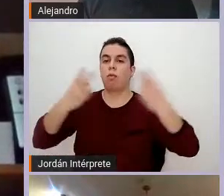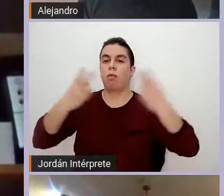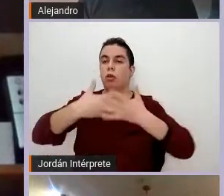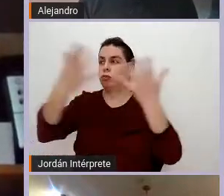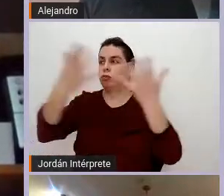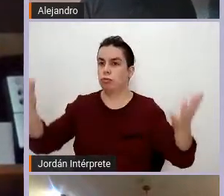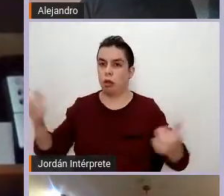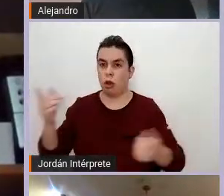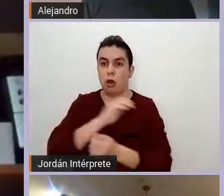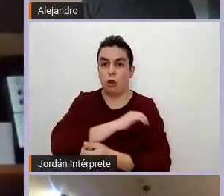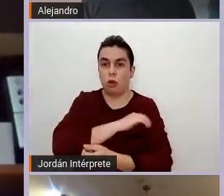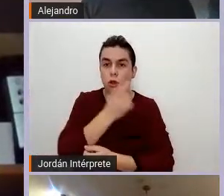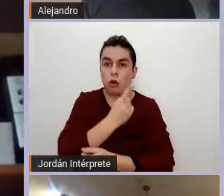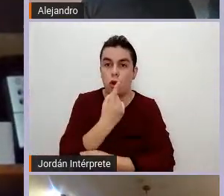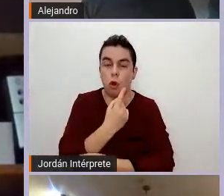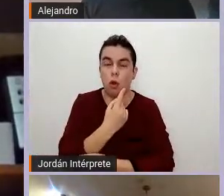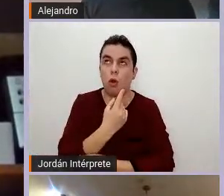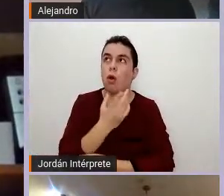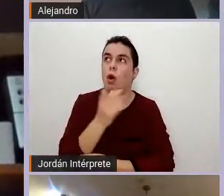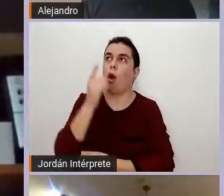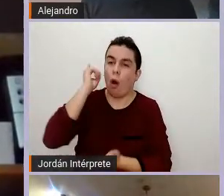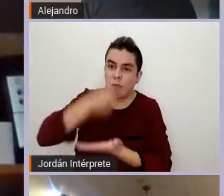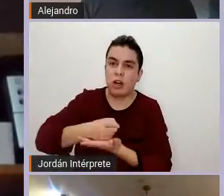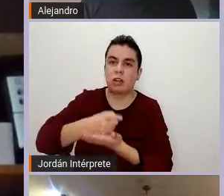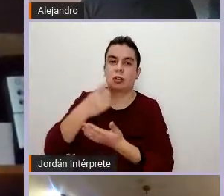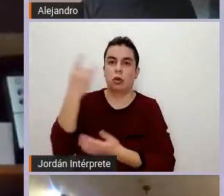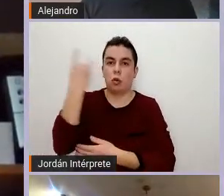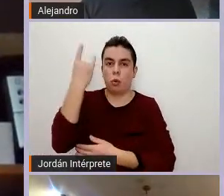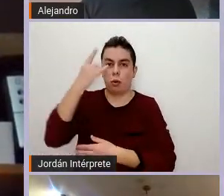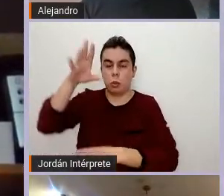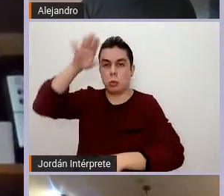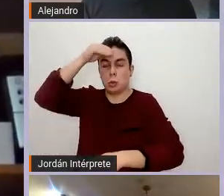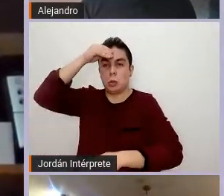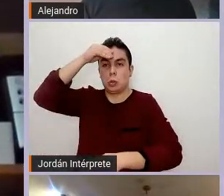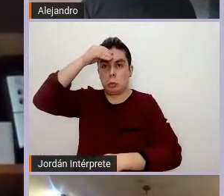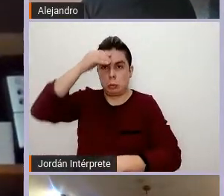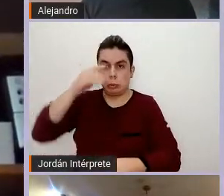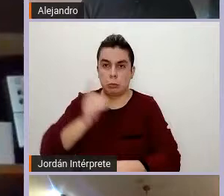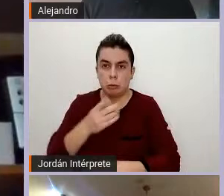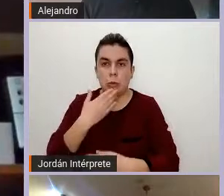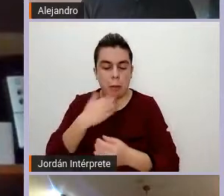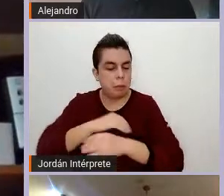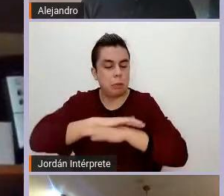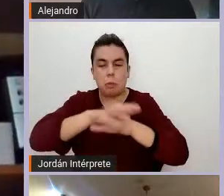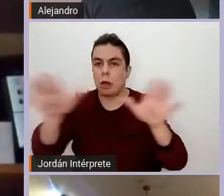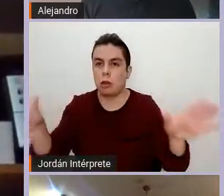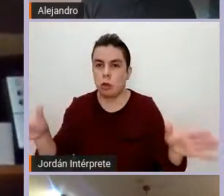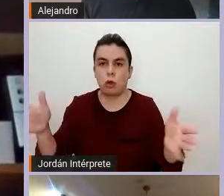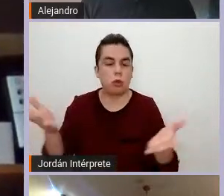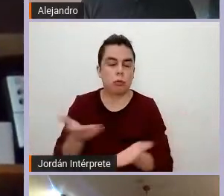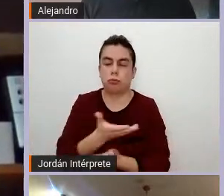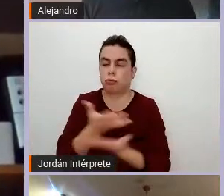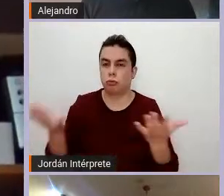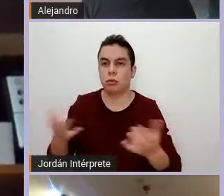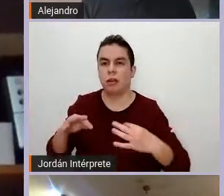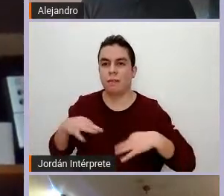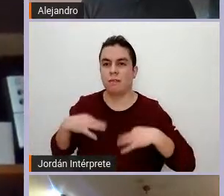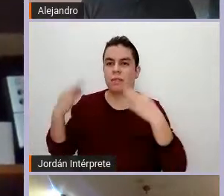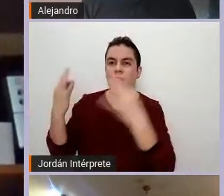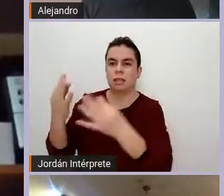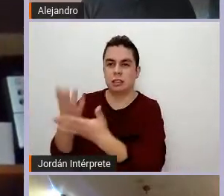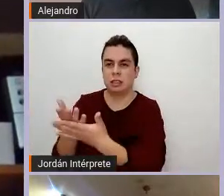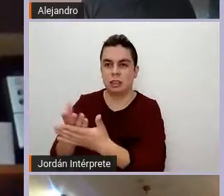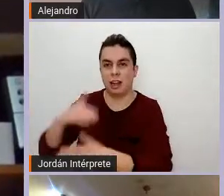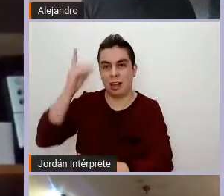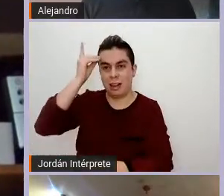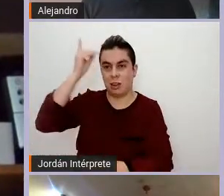académico. Frente a todo esto, solo puedo expresar nuevamente mis felicitaciones a Alejandro, al doctor